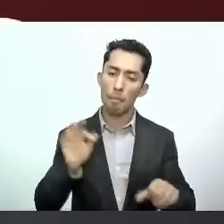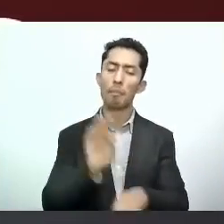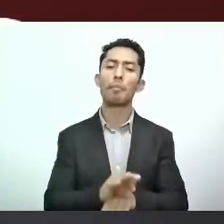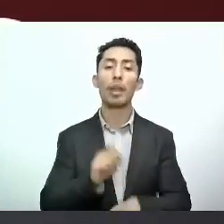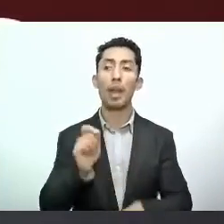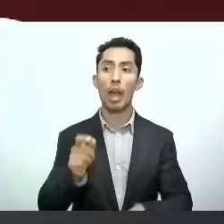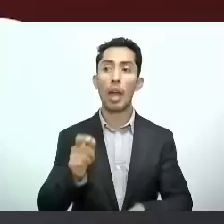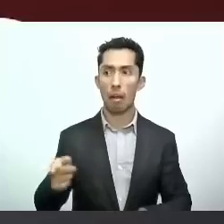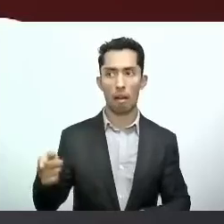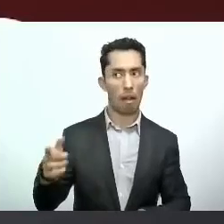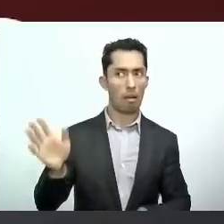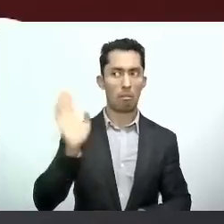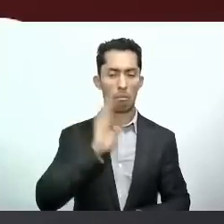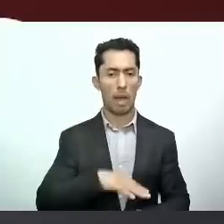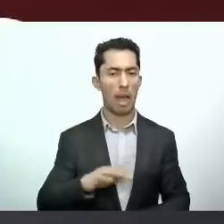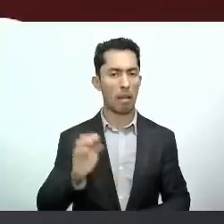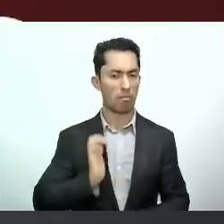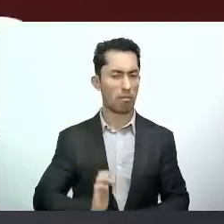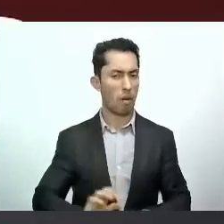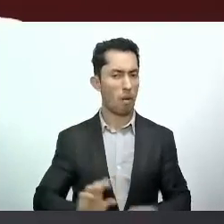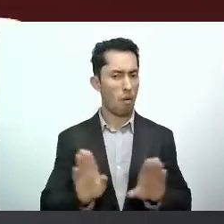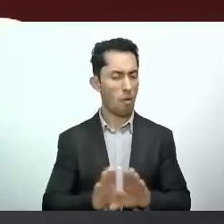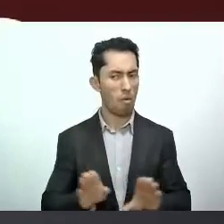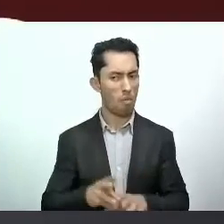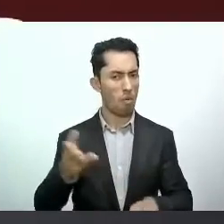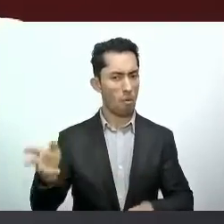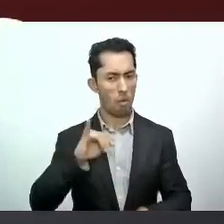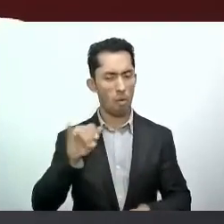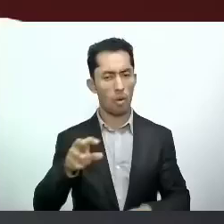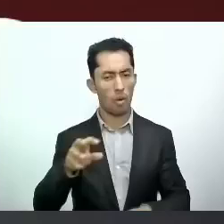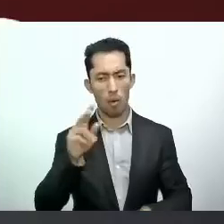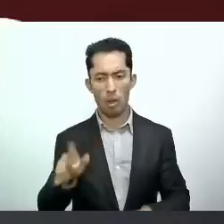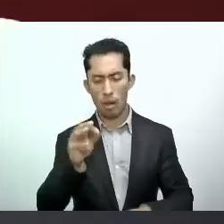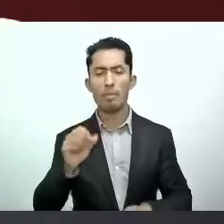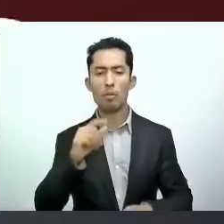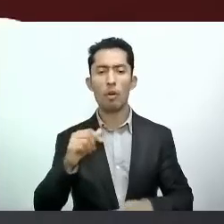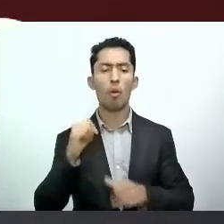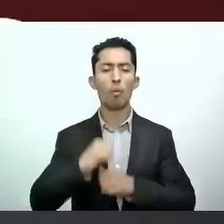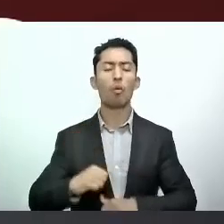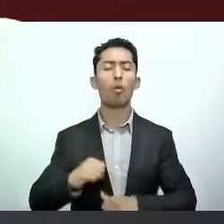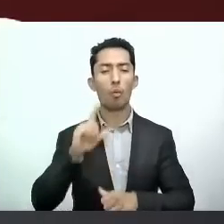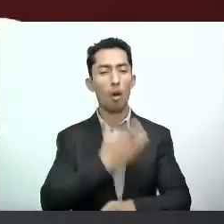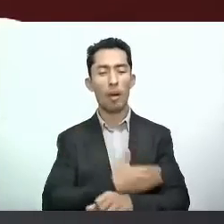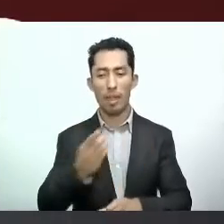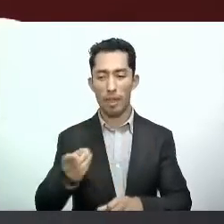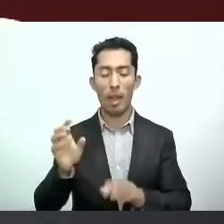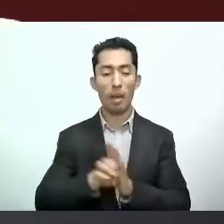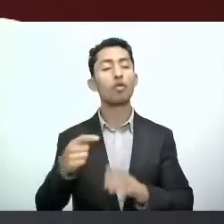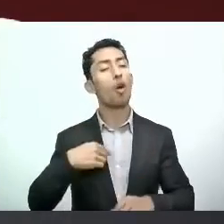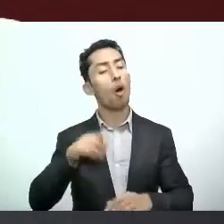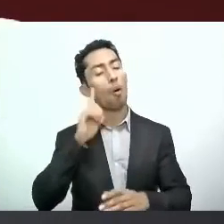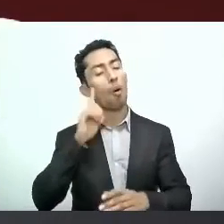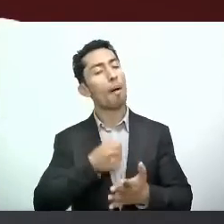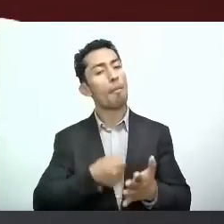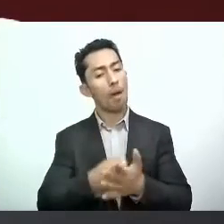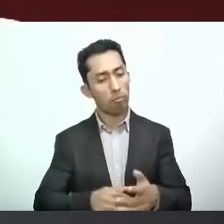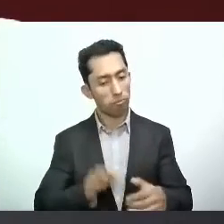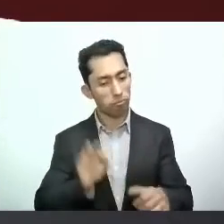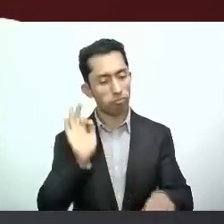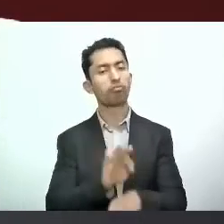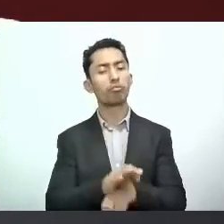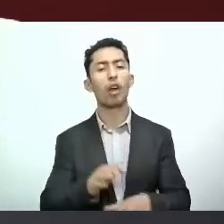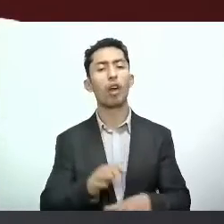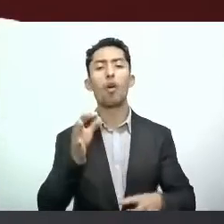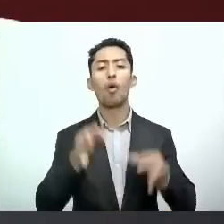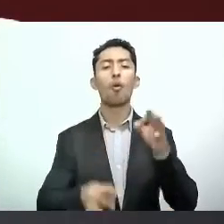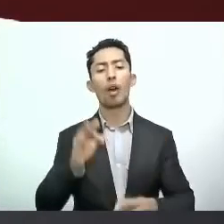visto dentro de los poderes judiciales y por sus compañeras. Entonces parecía que por decir que eres feminista y estás juzgando con perspectiva